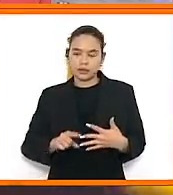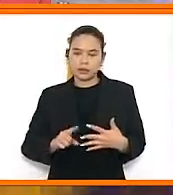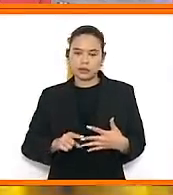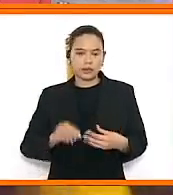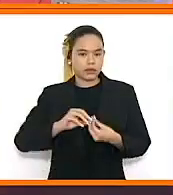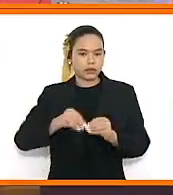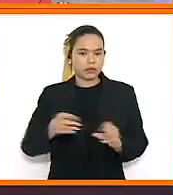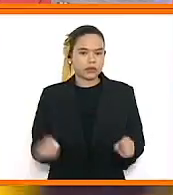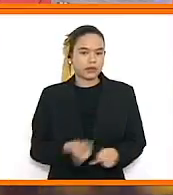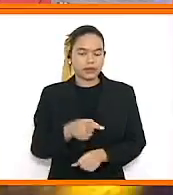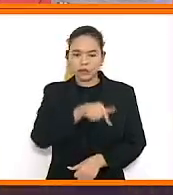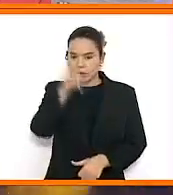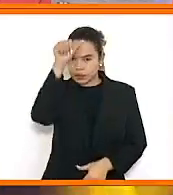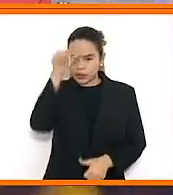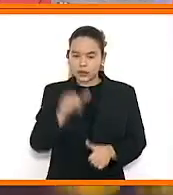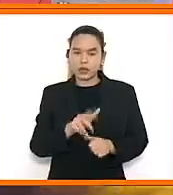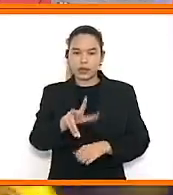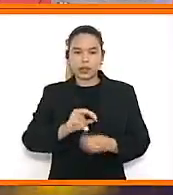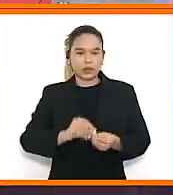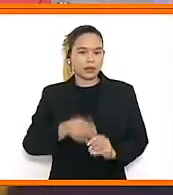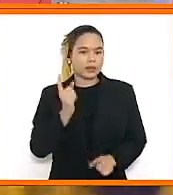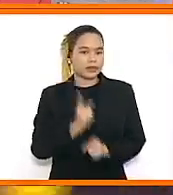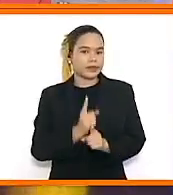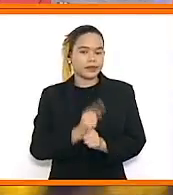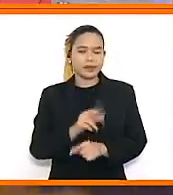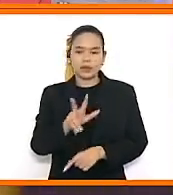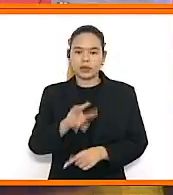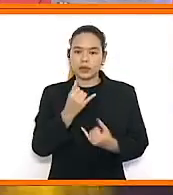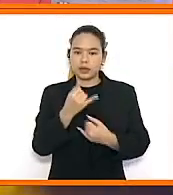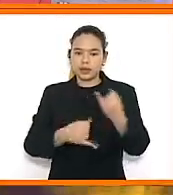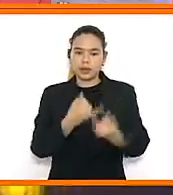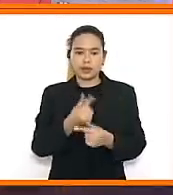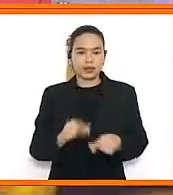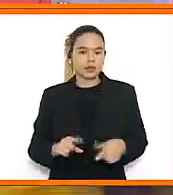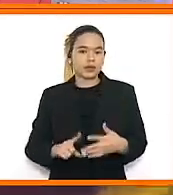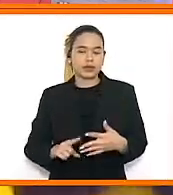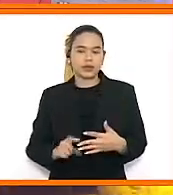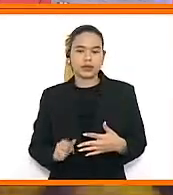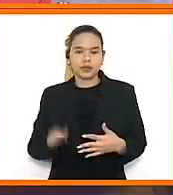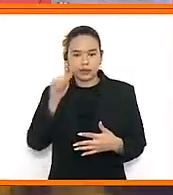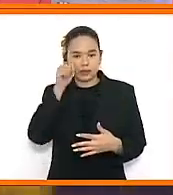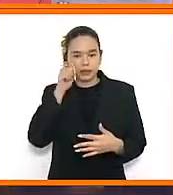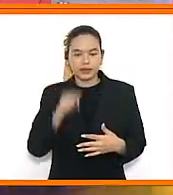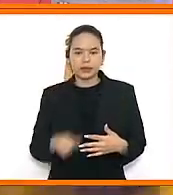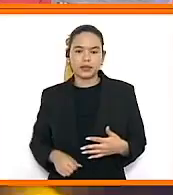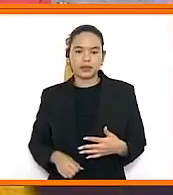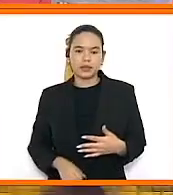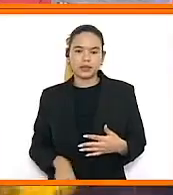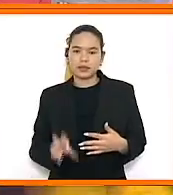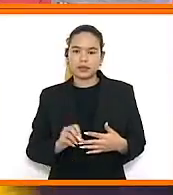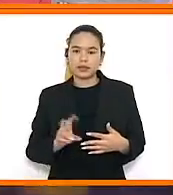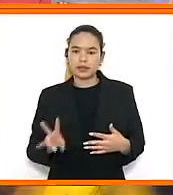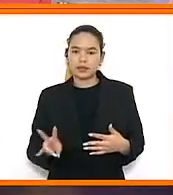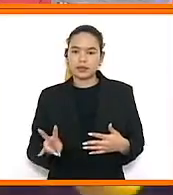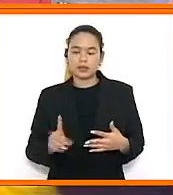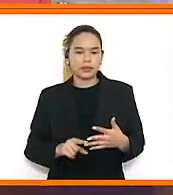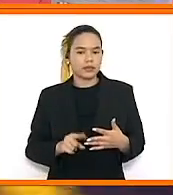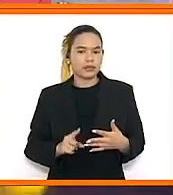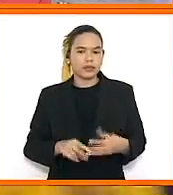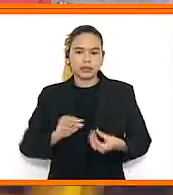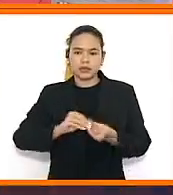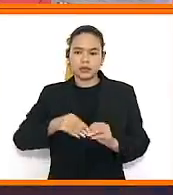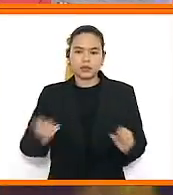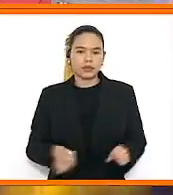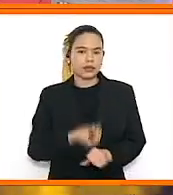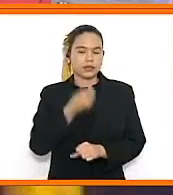número ganador. Recuerda que si aciertas tres números, tienes tres juzgadas gratis. Atento, porque este es el 07. Cuarto número